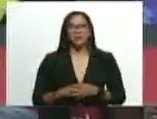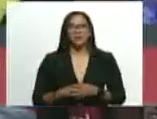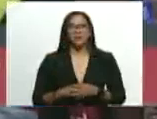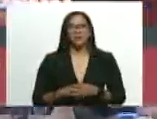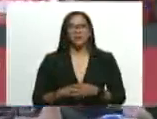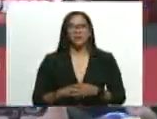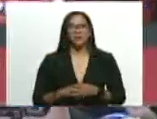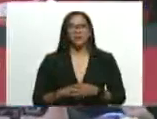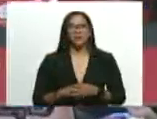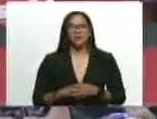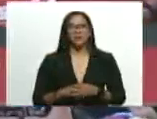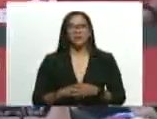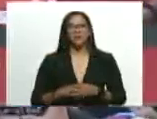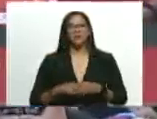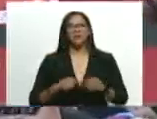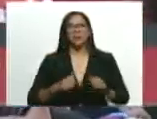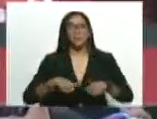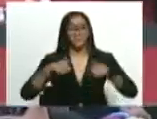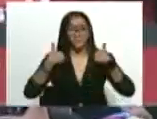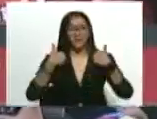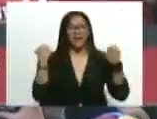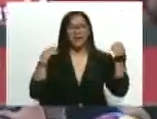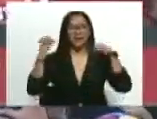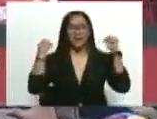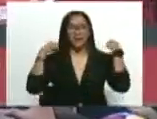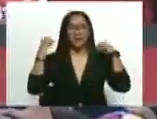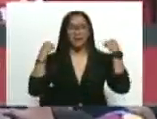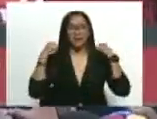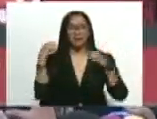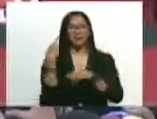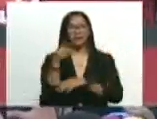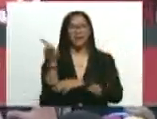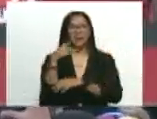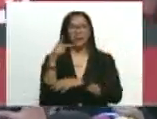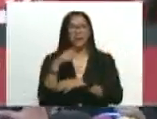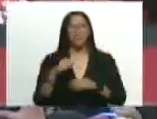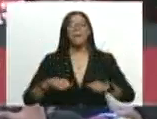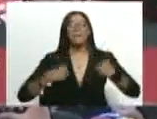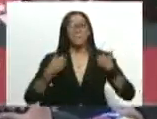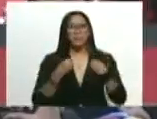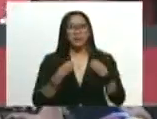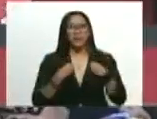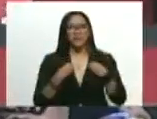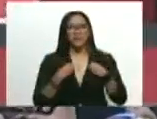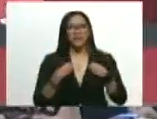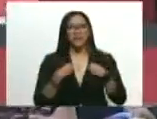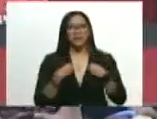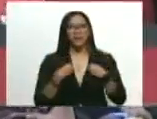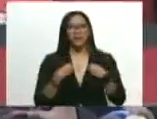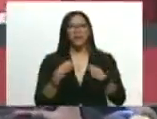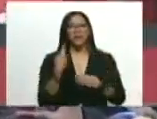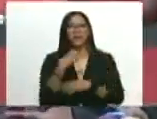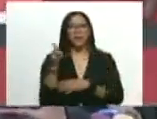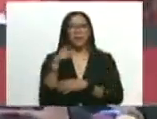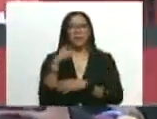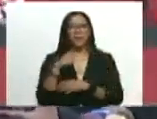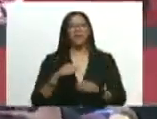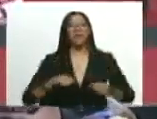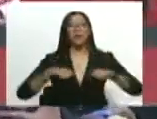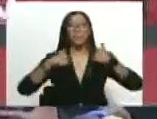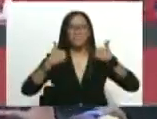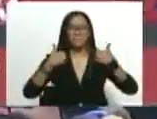más Rebelde la parroquia más viva la parroquia más